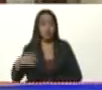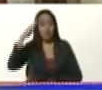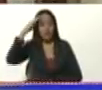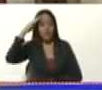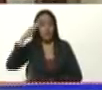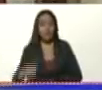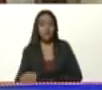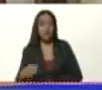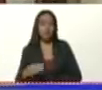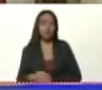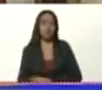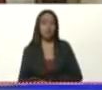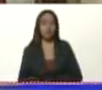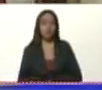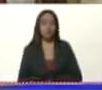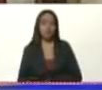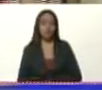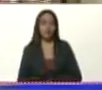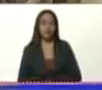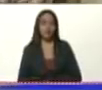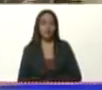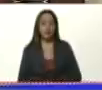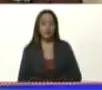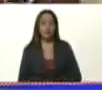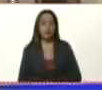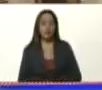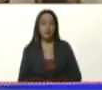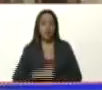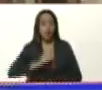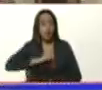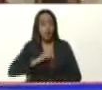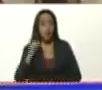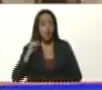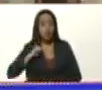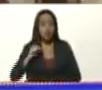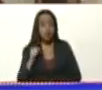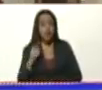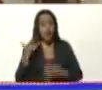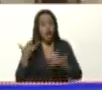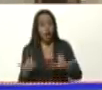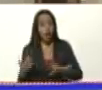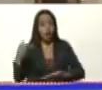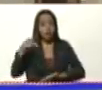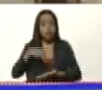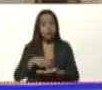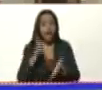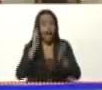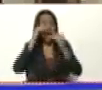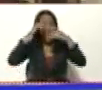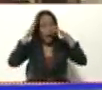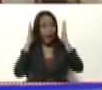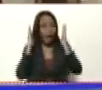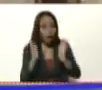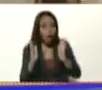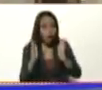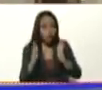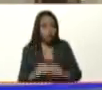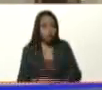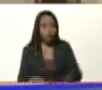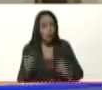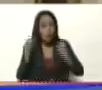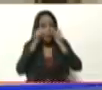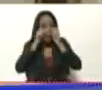regresó asintomática. Ya tiene su atención, su control y se va a hacer seguimiento